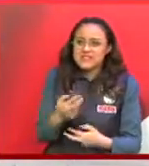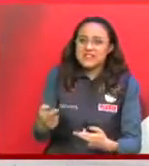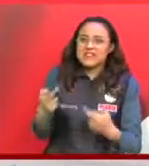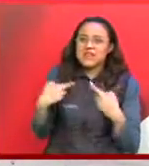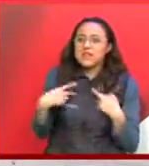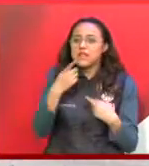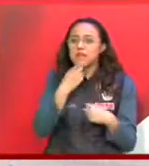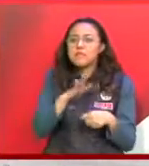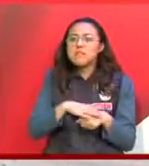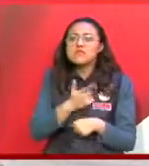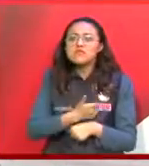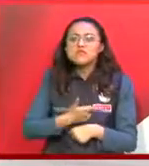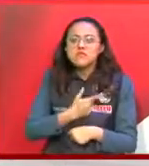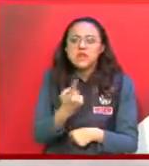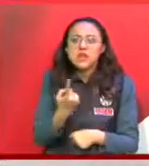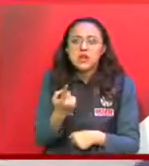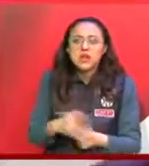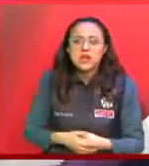el que más te gustó?